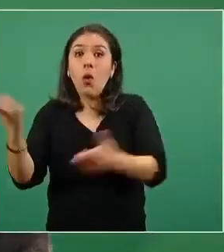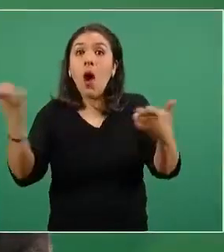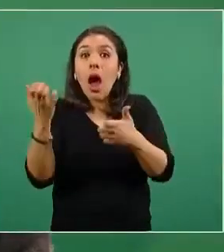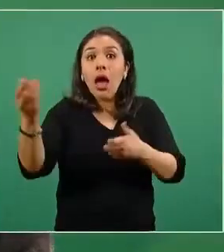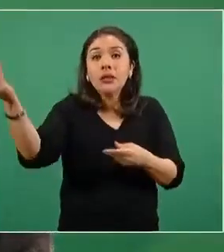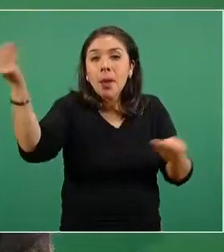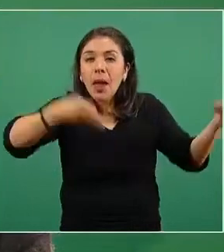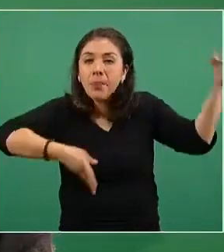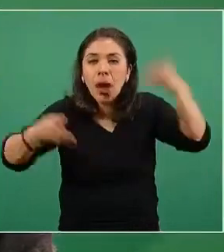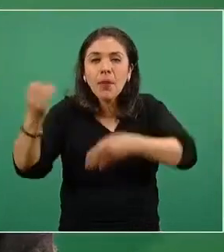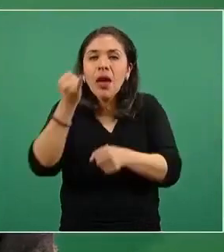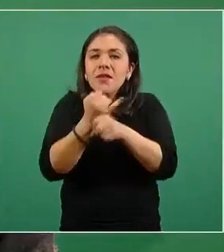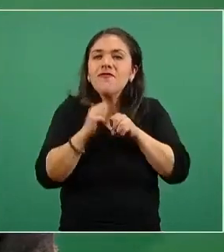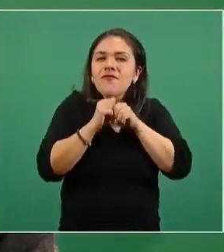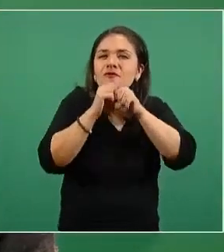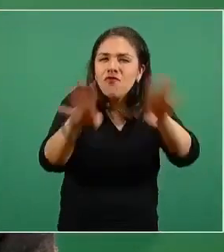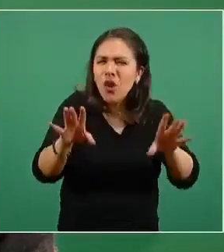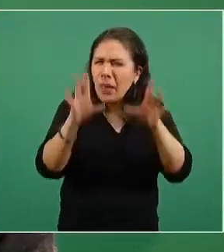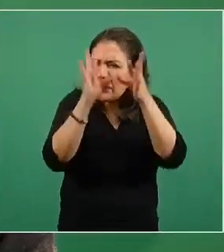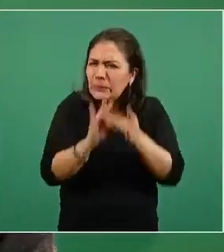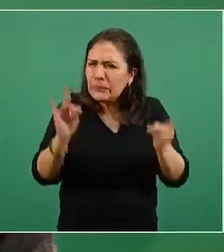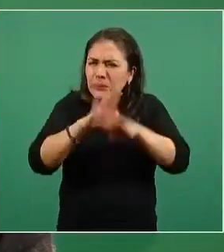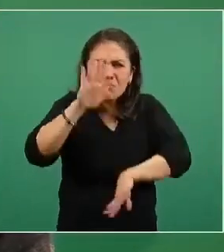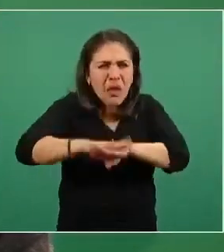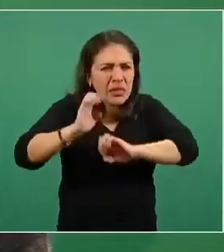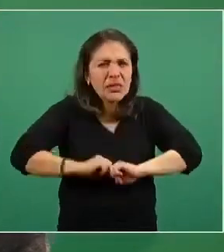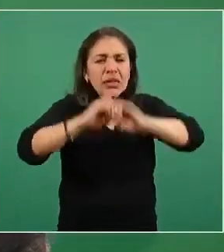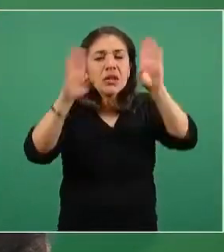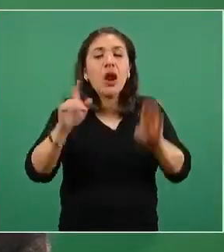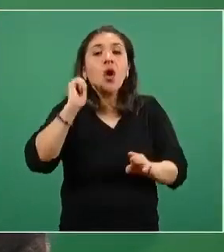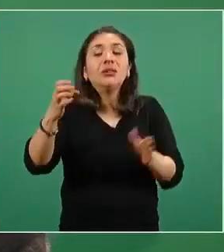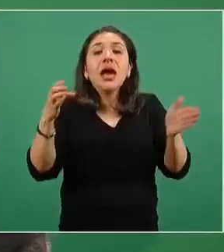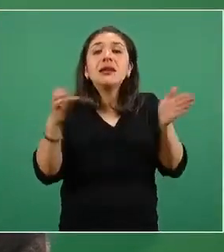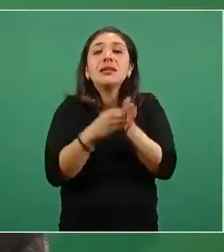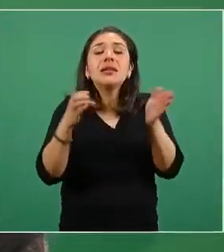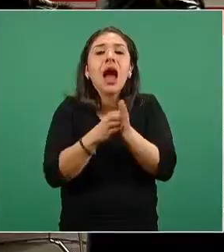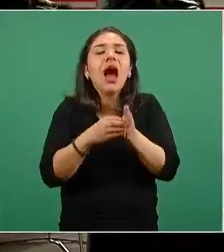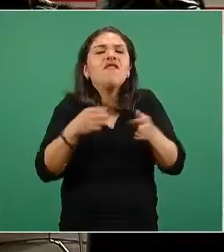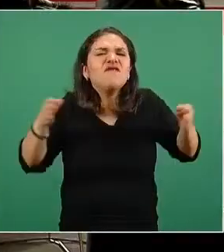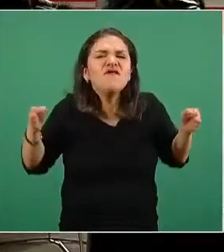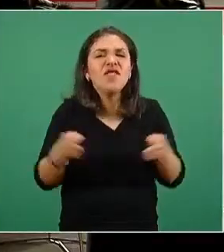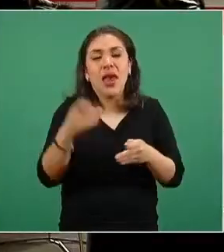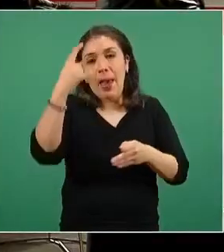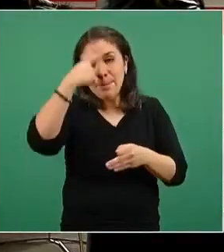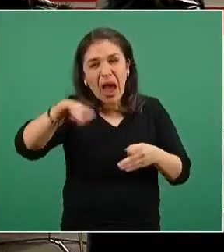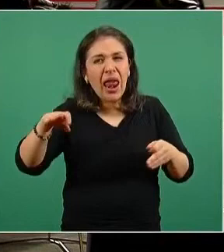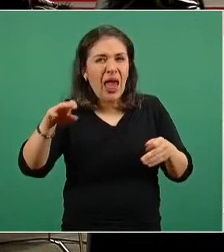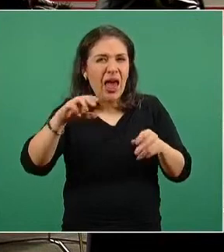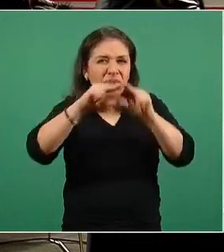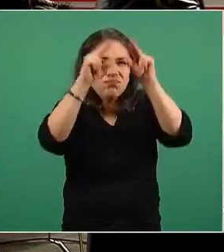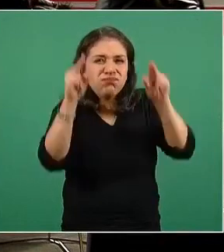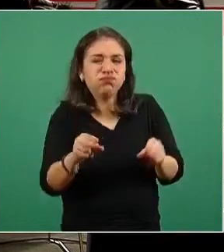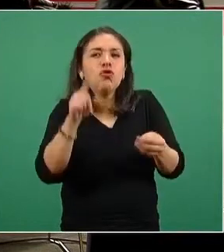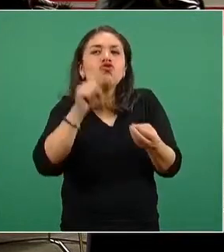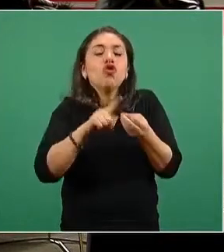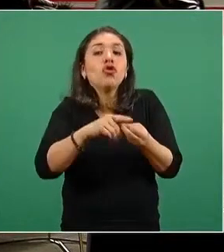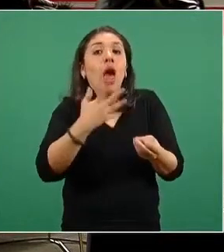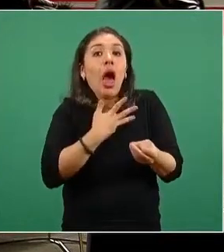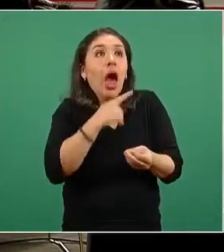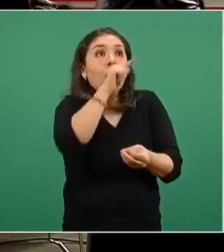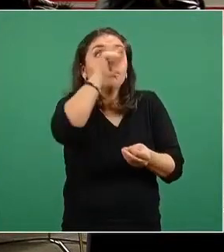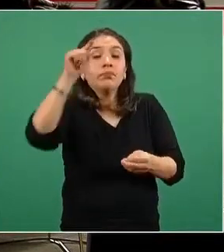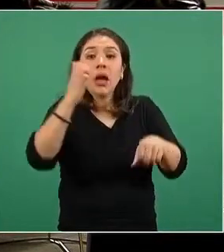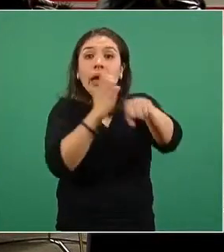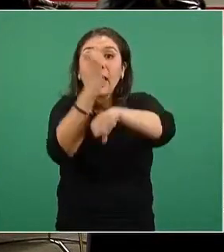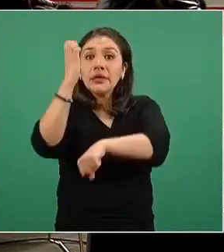informe pormenorizado de las cámaras frías de la red de refrigeración disponible en el